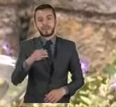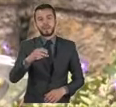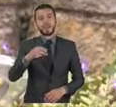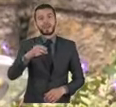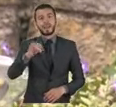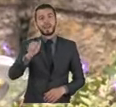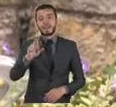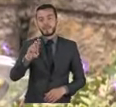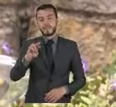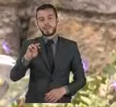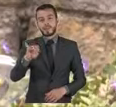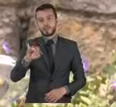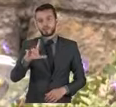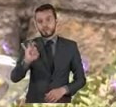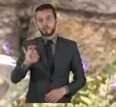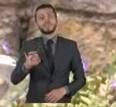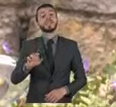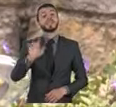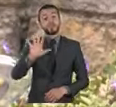urbana.